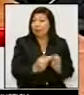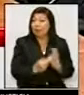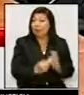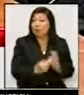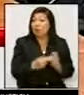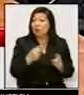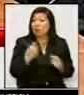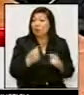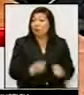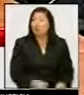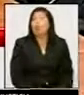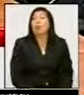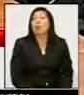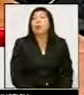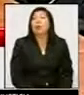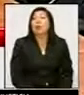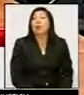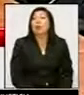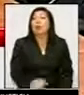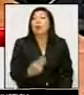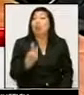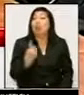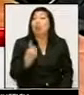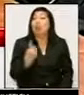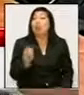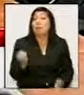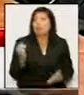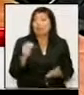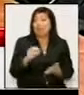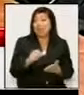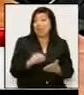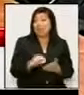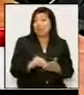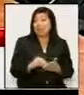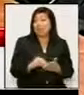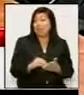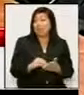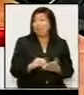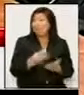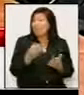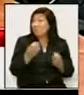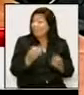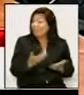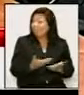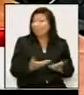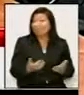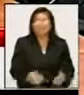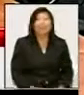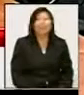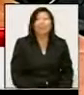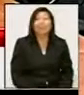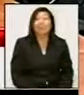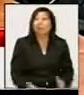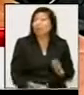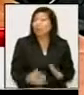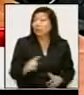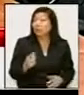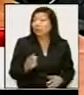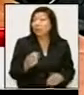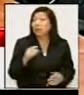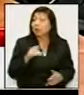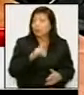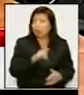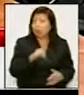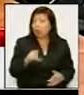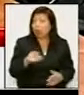sector turismo, de los cuales hay 1.000.000 adicionales que están en el sector informal. Hay más de 15.000 agencias de viaje